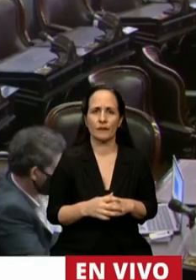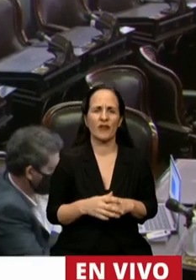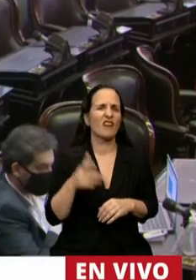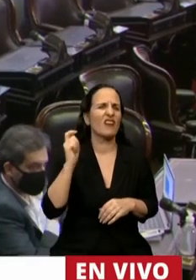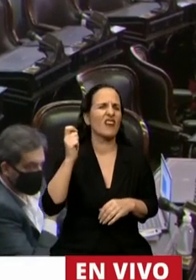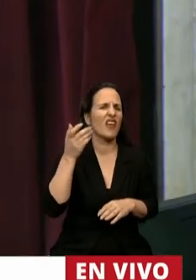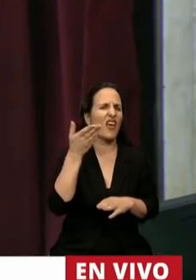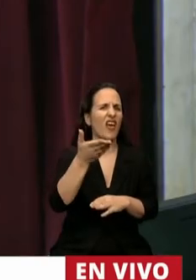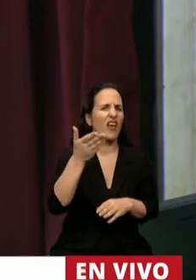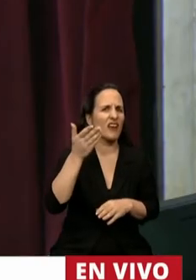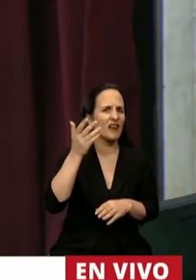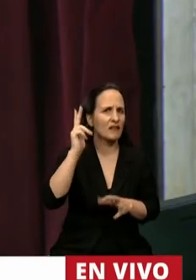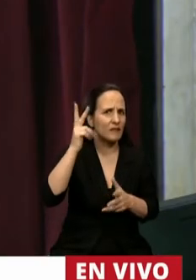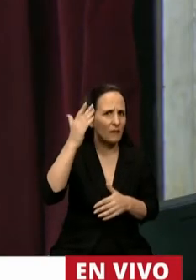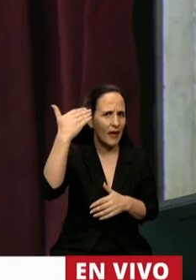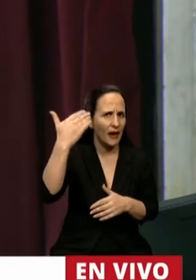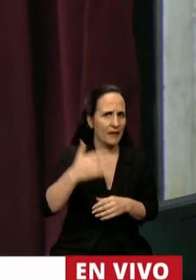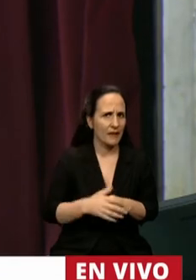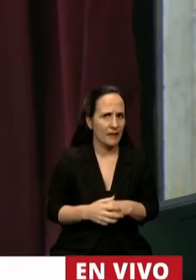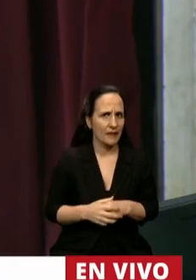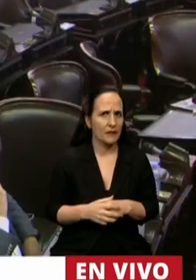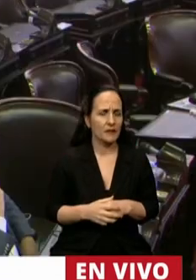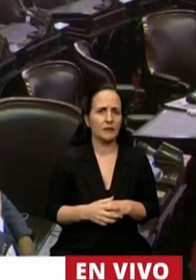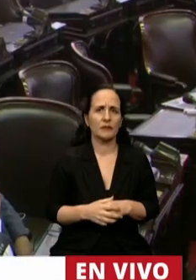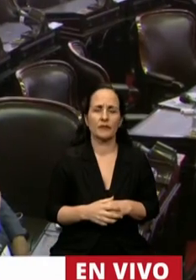Presidente. ¿Quién está pidiendo la palabra?